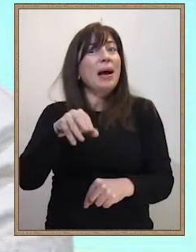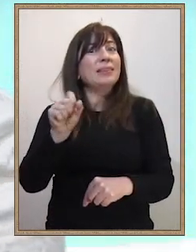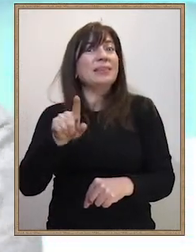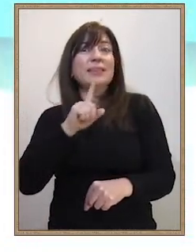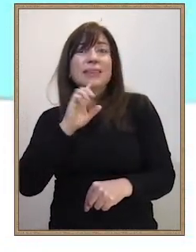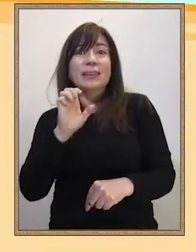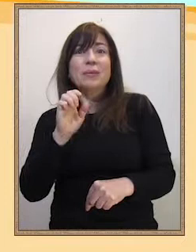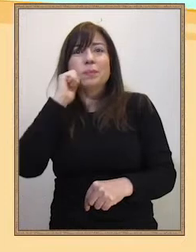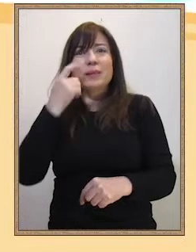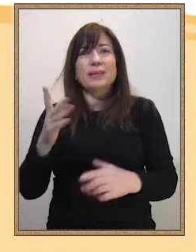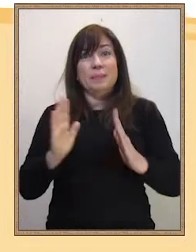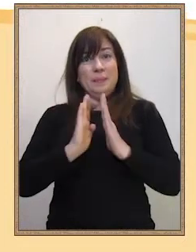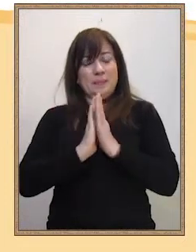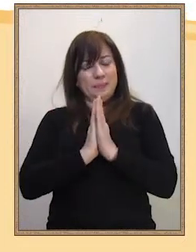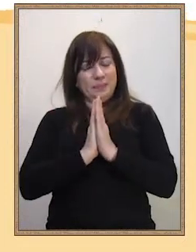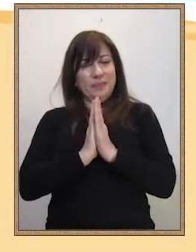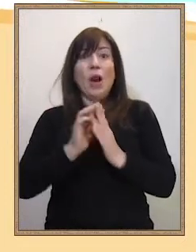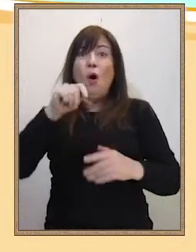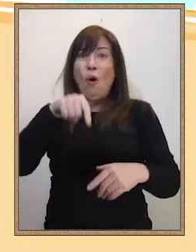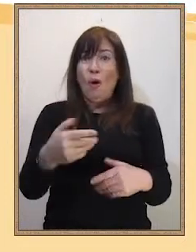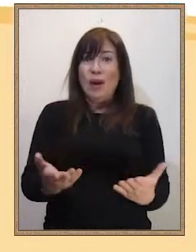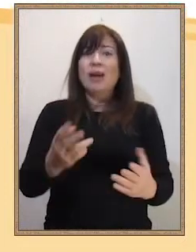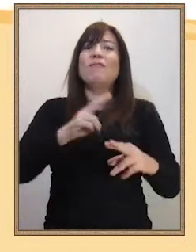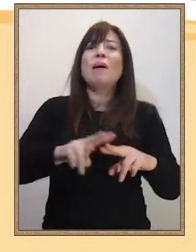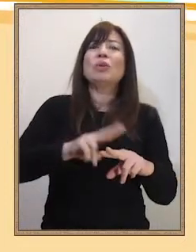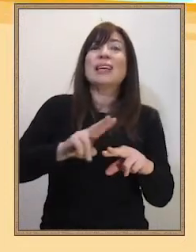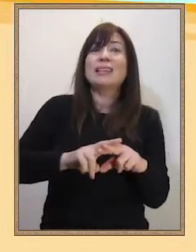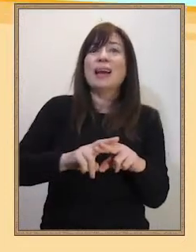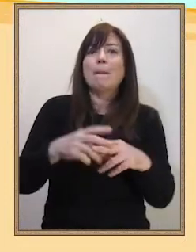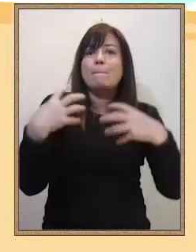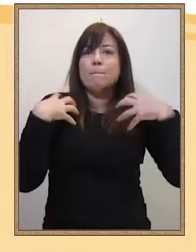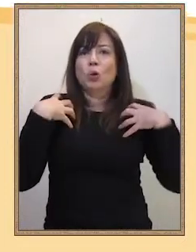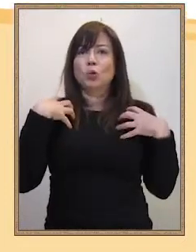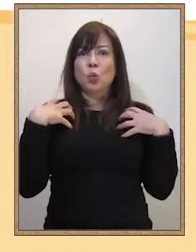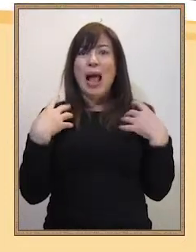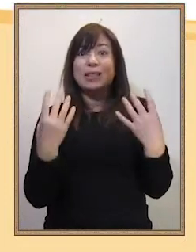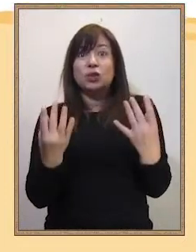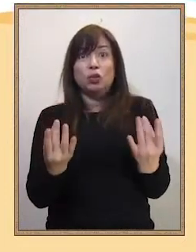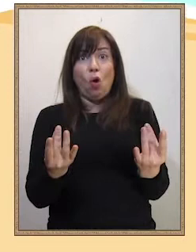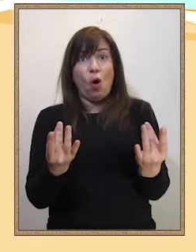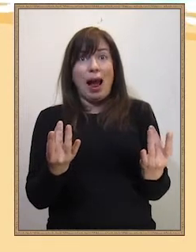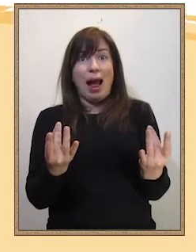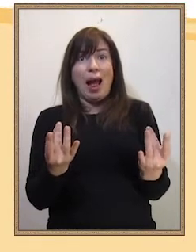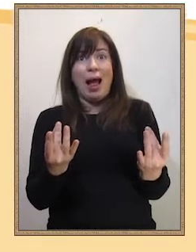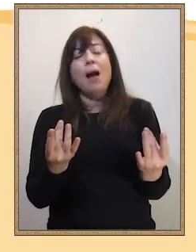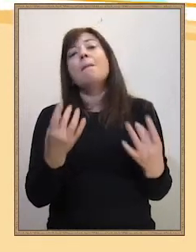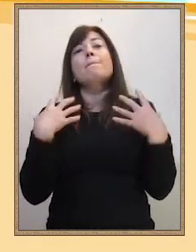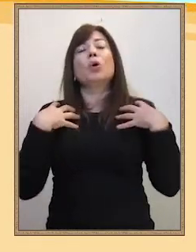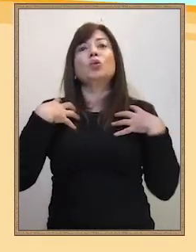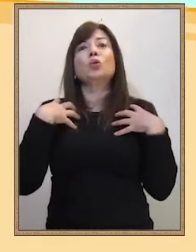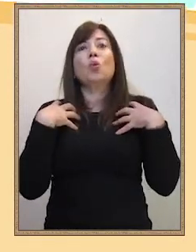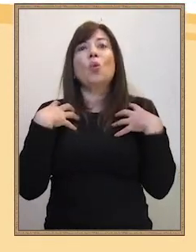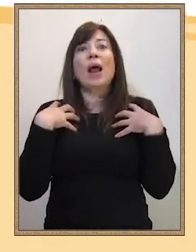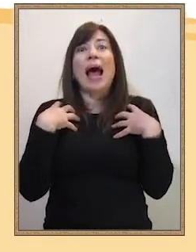Namaste. Y hoy vamos a hacer unas posturas de yoga que son posturas que